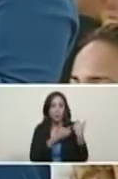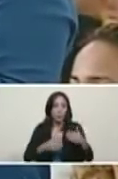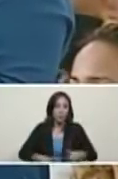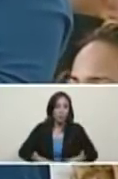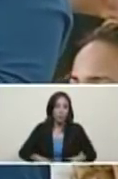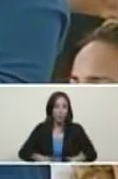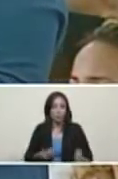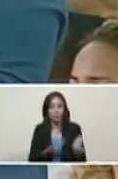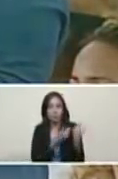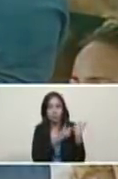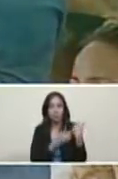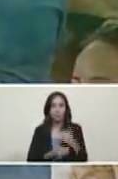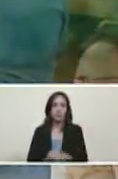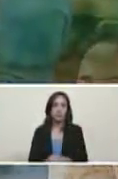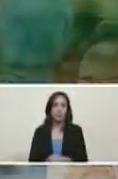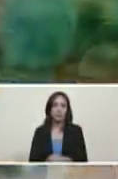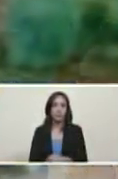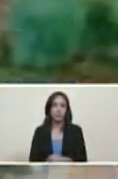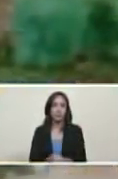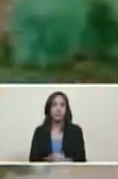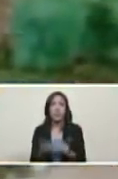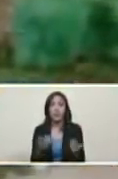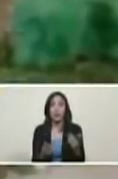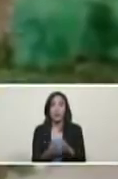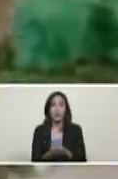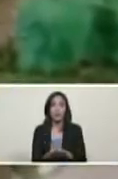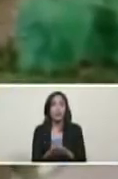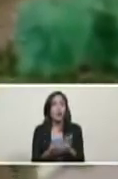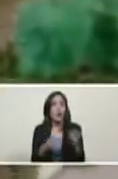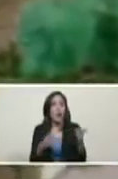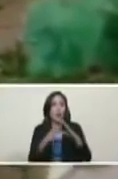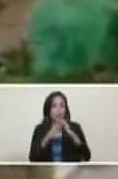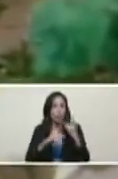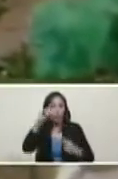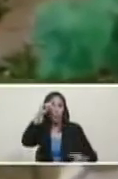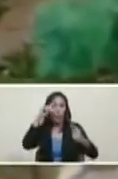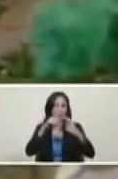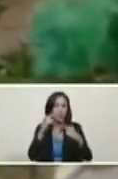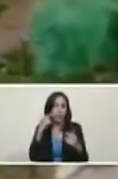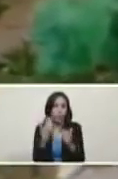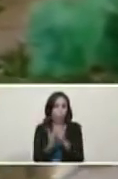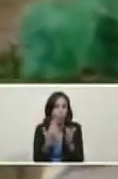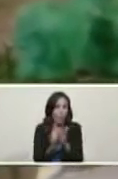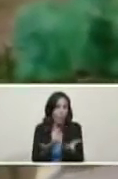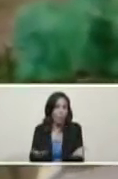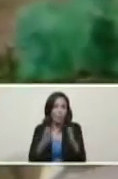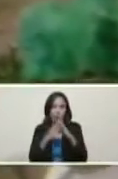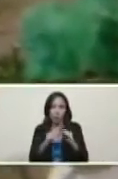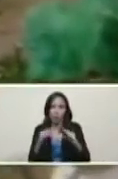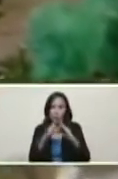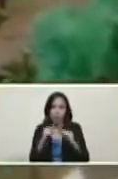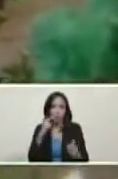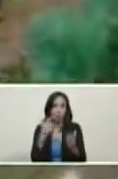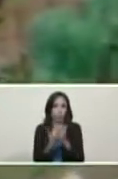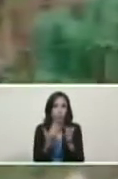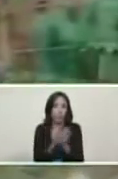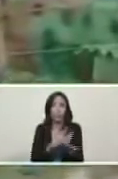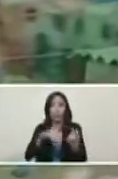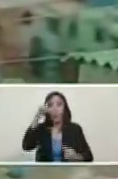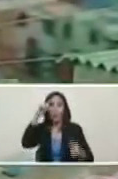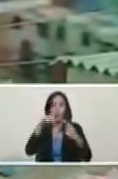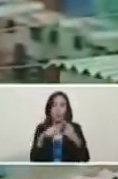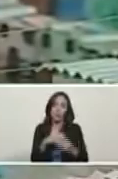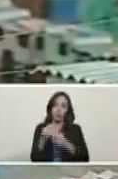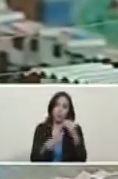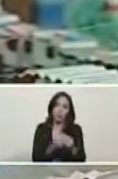periodo 2019-2025. Todas las metas que se trazó también la podemos ver desde esta metodología que nos estamos trazando en